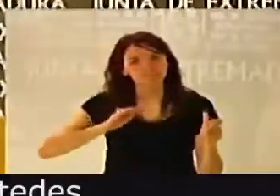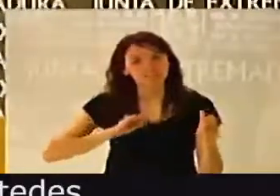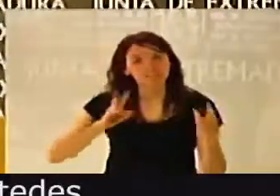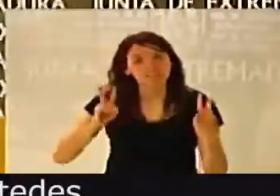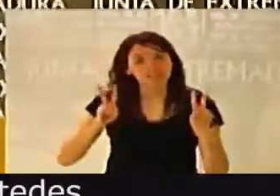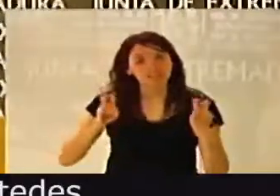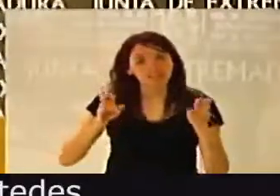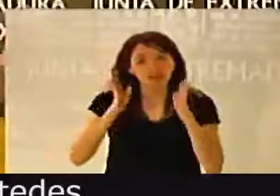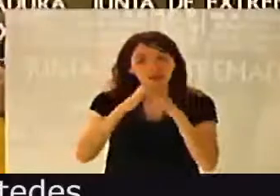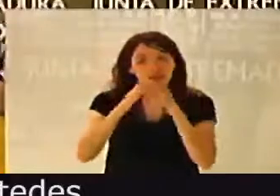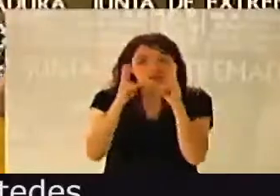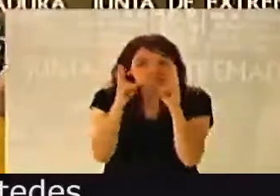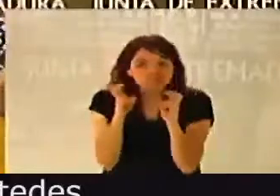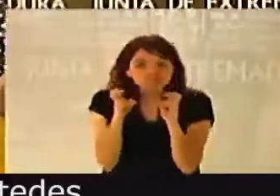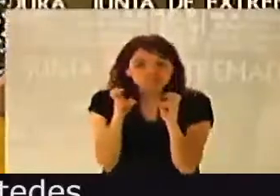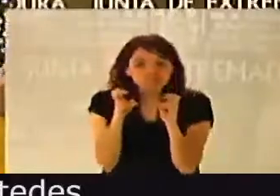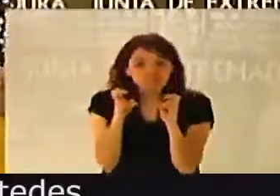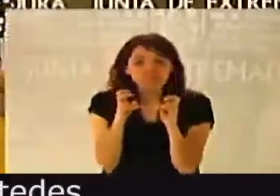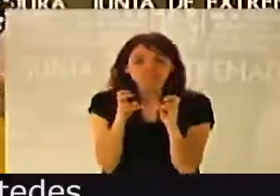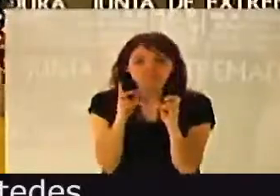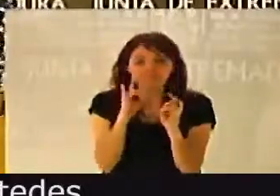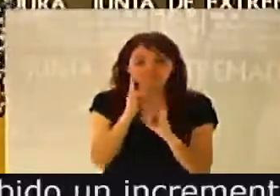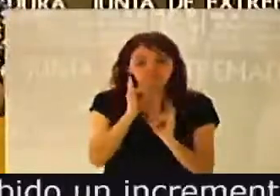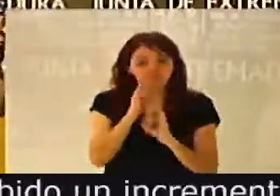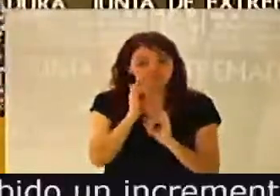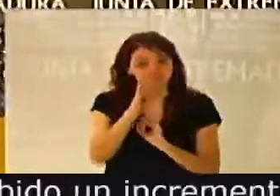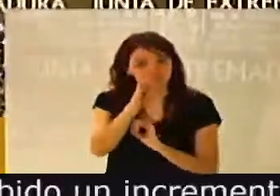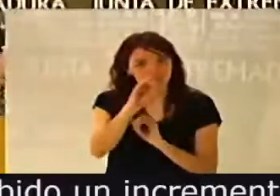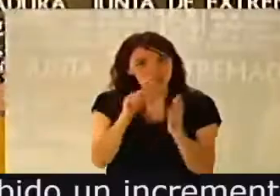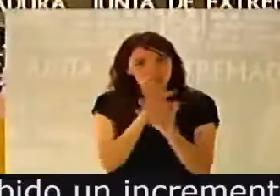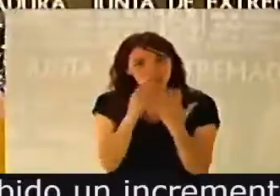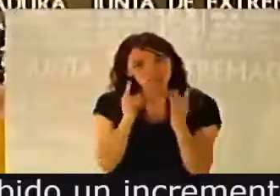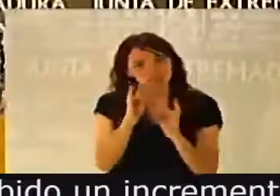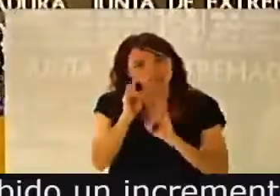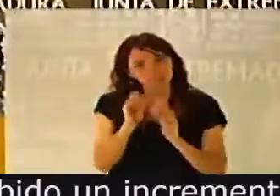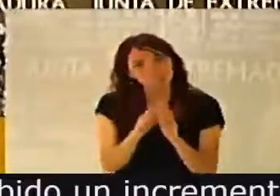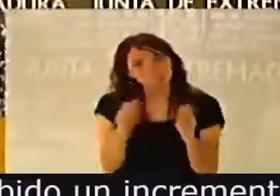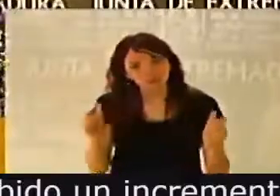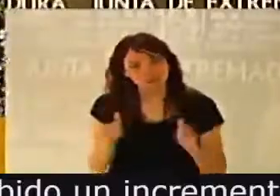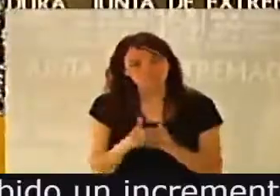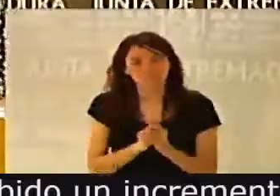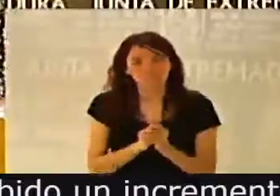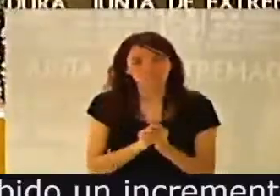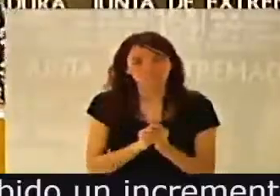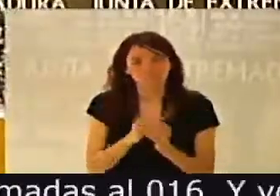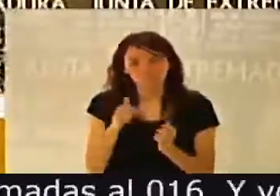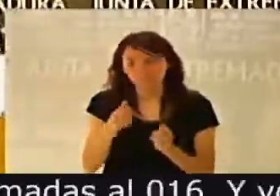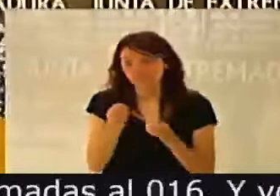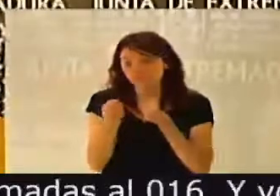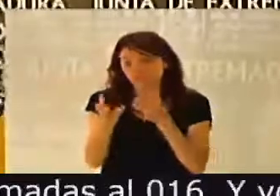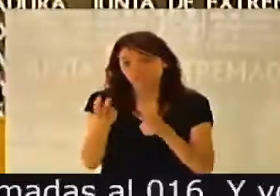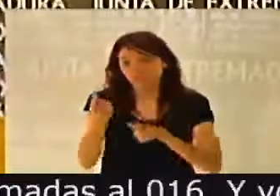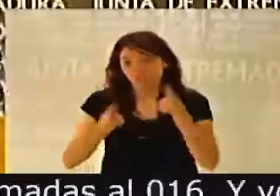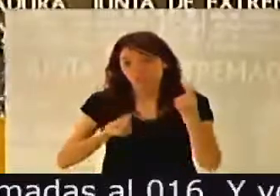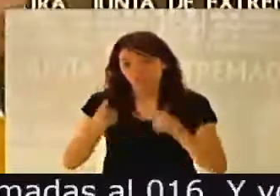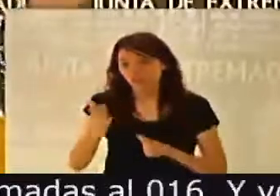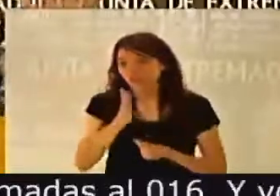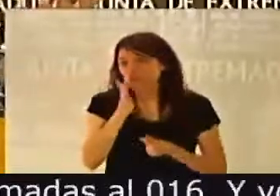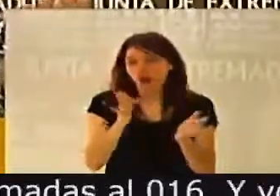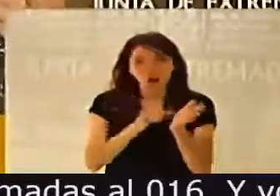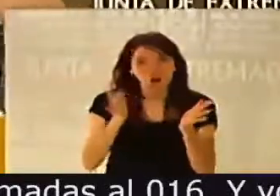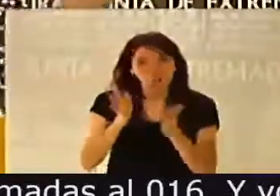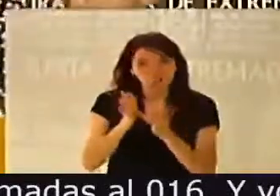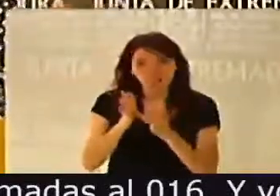confinamiento de llamadas al 016. Y yo le señalaba el dato que me parecía más reseñable, que ese abril ha sido el más